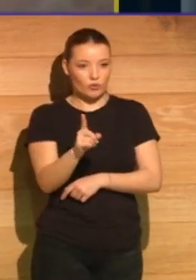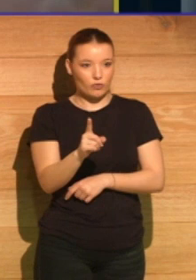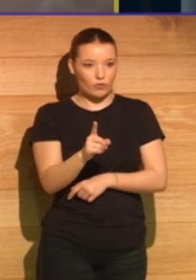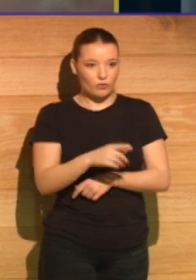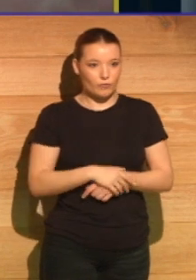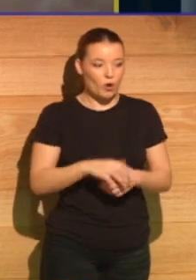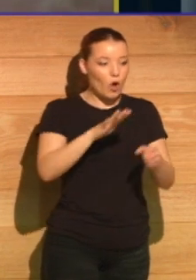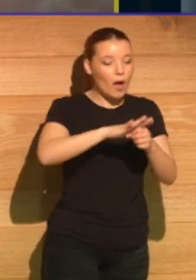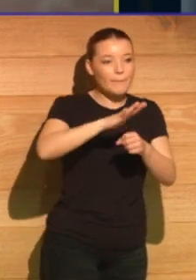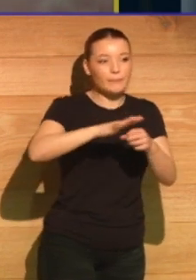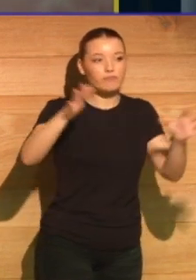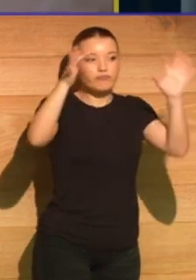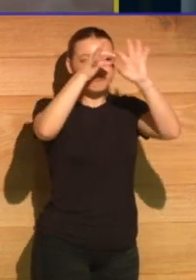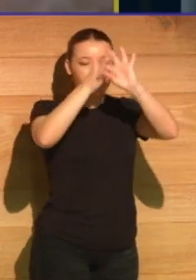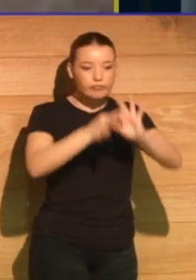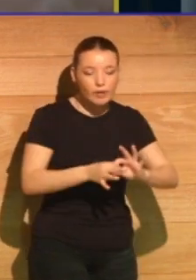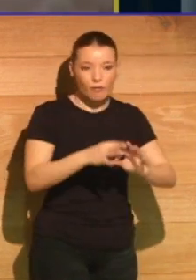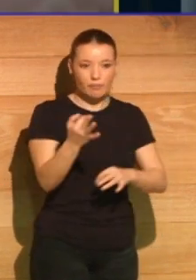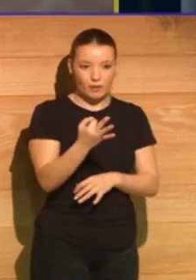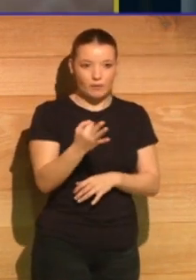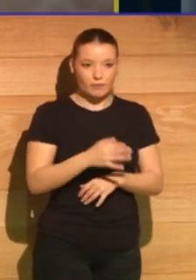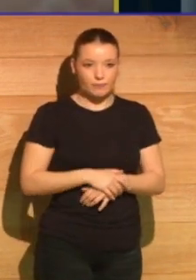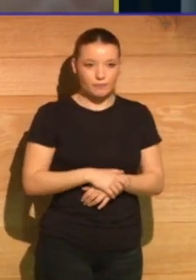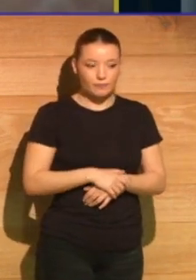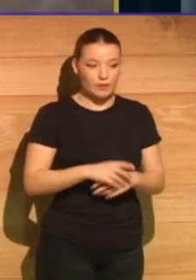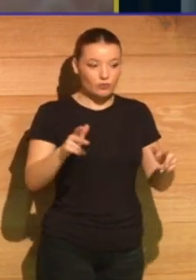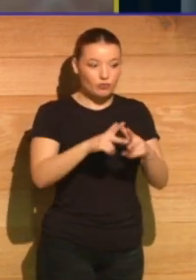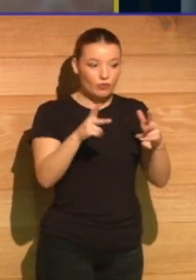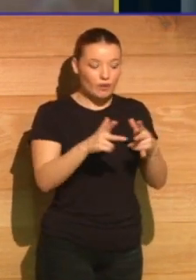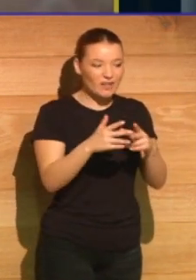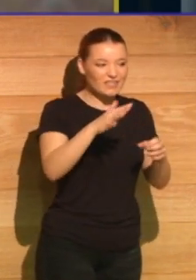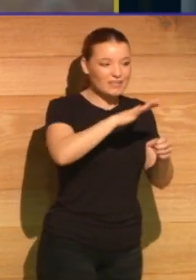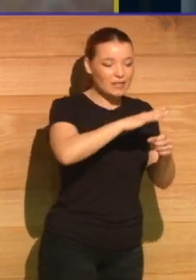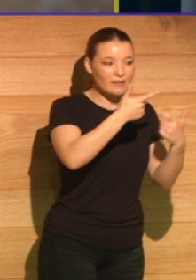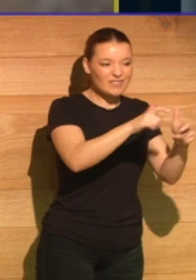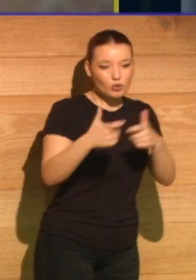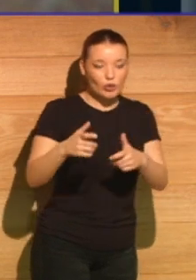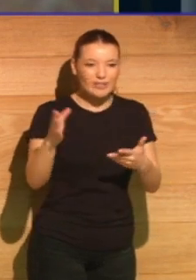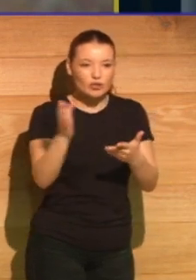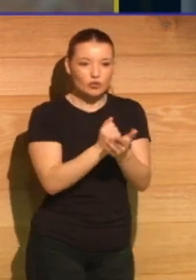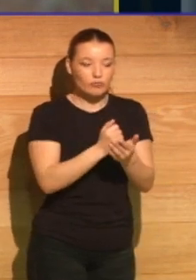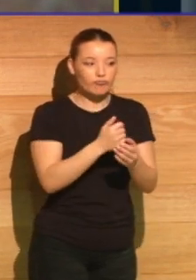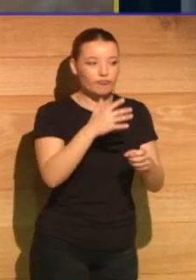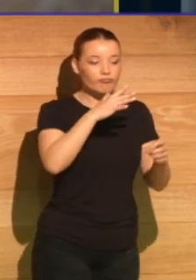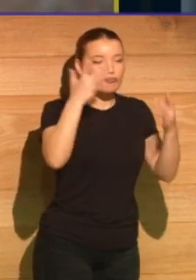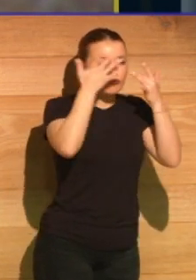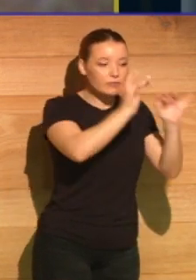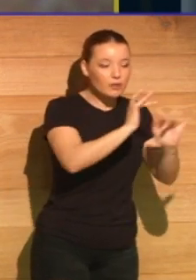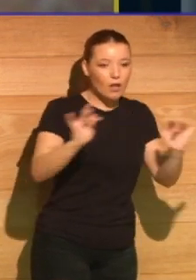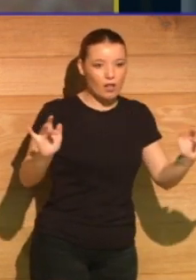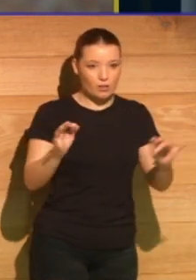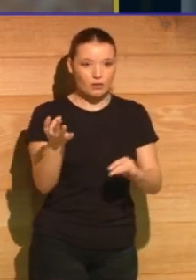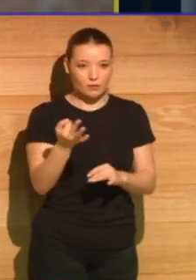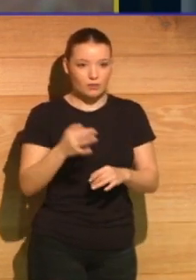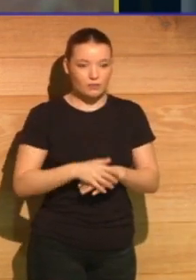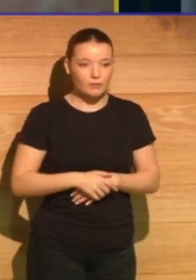arte, ciencias, y que todos los sectores de la sociedad se vean implicados, porque los gustos son una cuestión social.